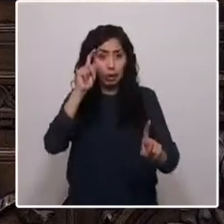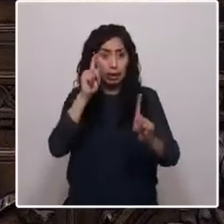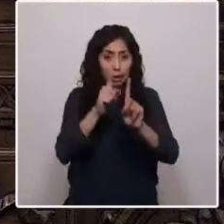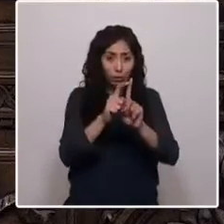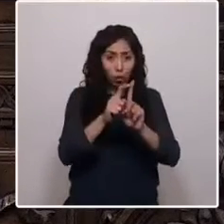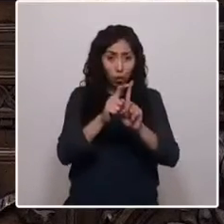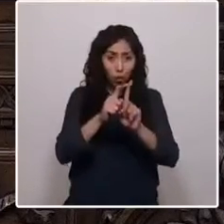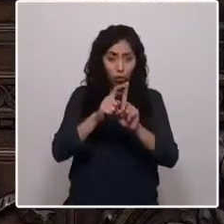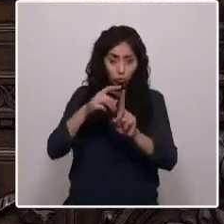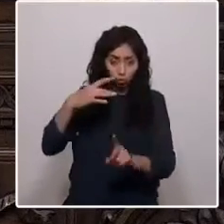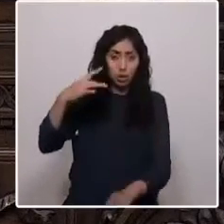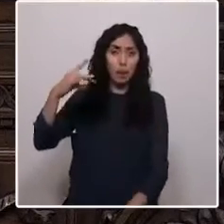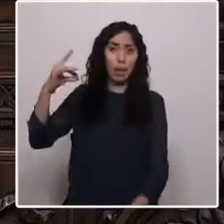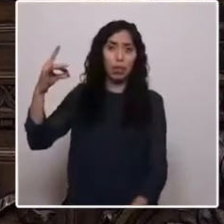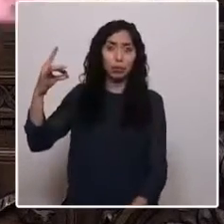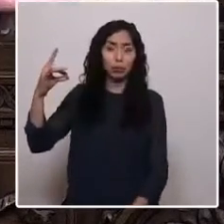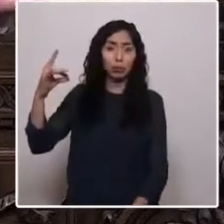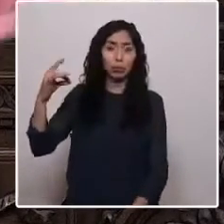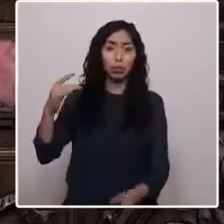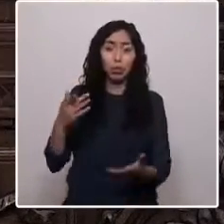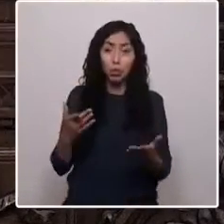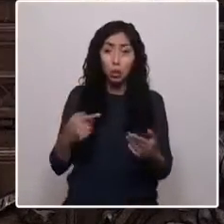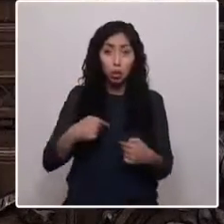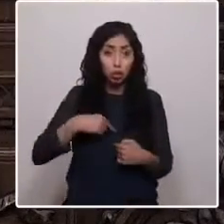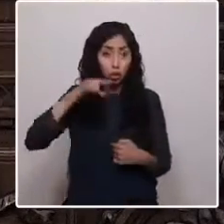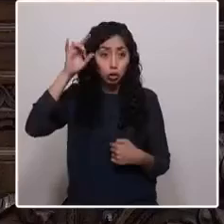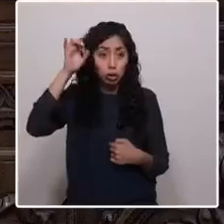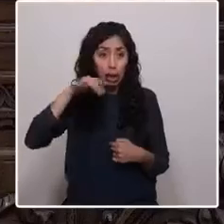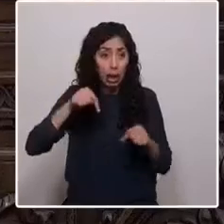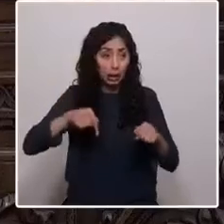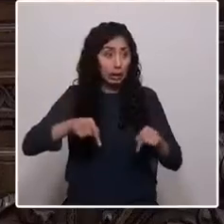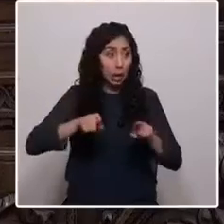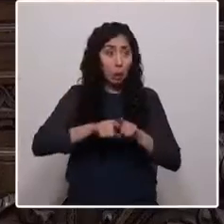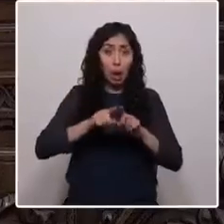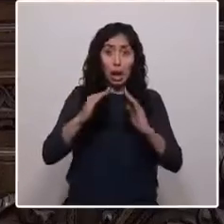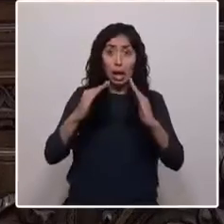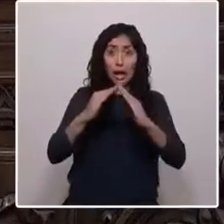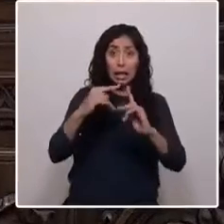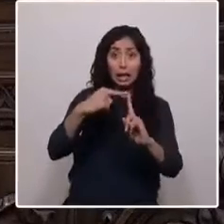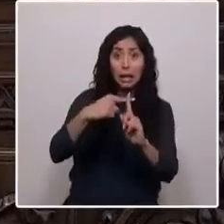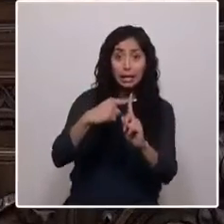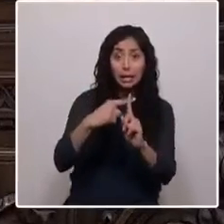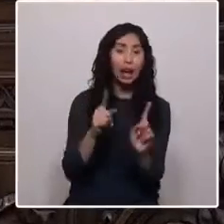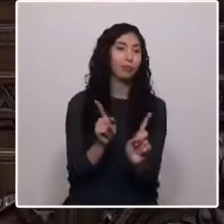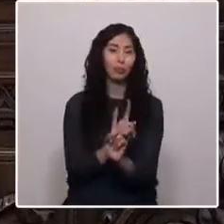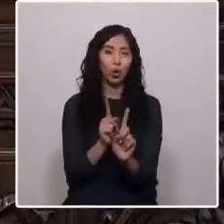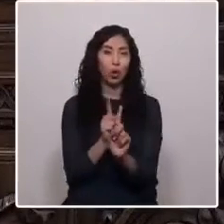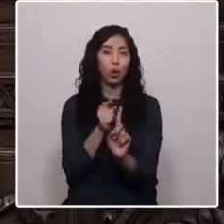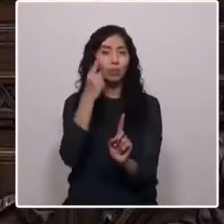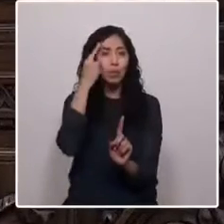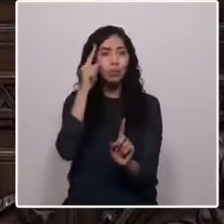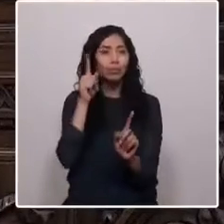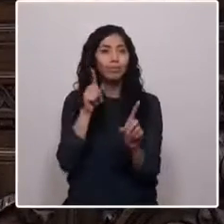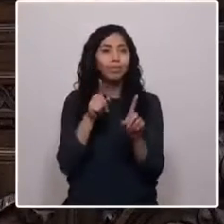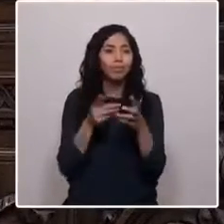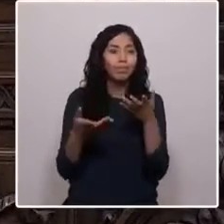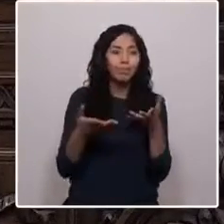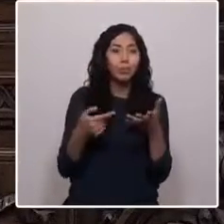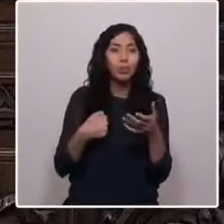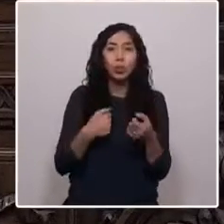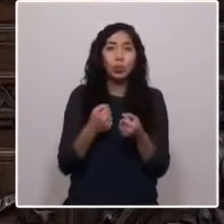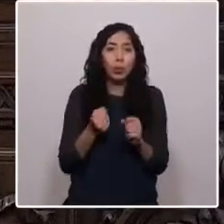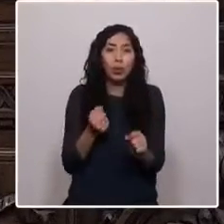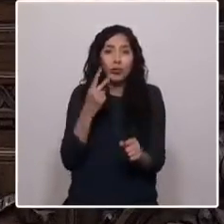llamados. Sé que este no es un púlpito, pero me es imposible no mirar las cosas como un